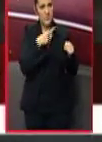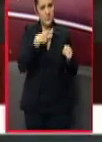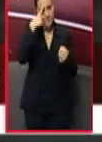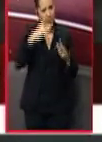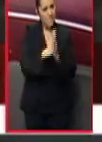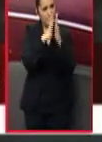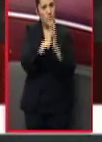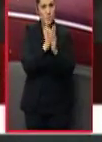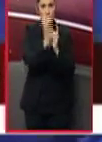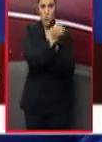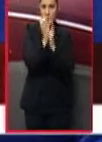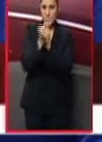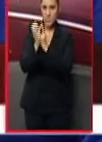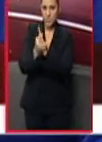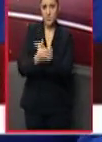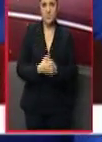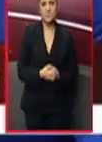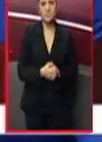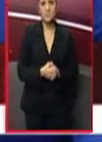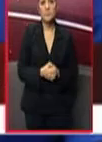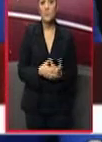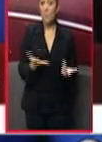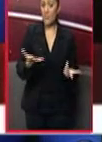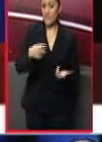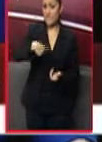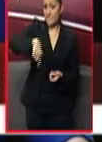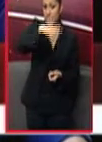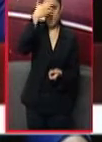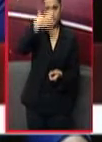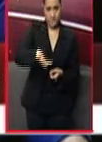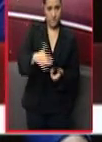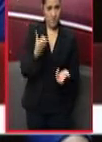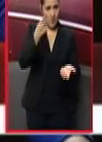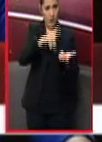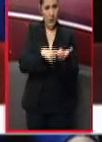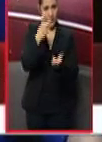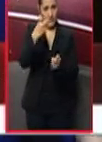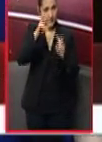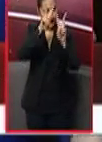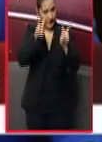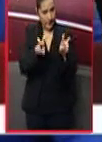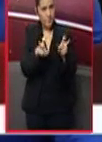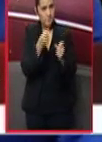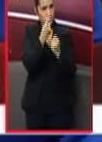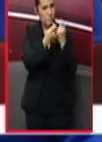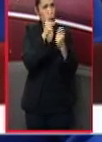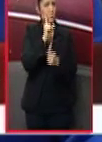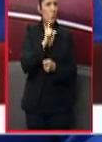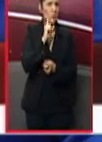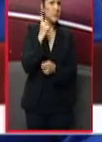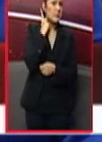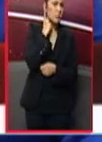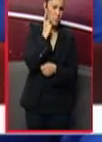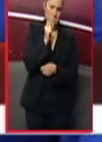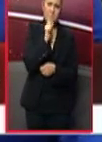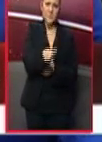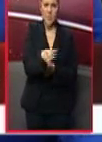legislativas. Y a sabiendas de que es un asunto que varias diputadas y